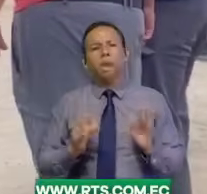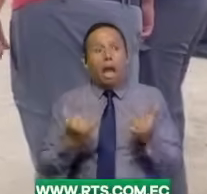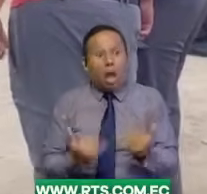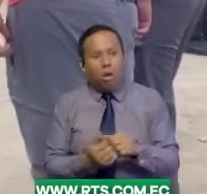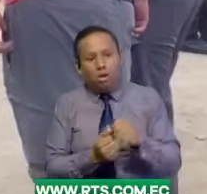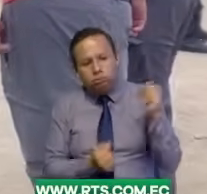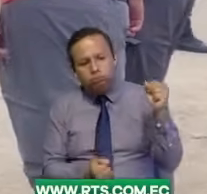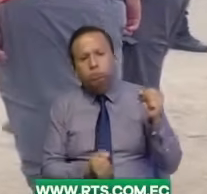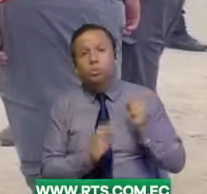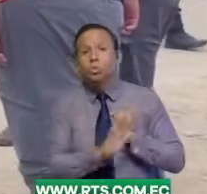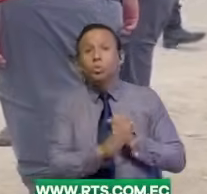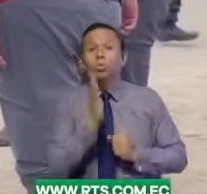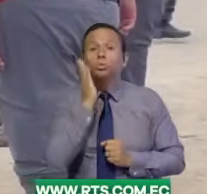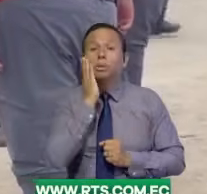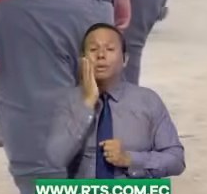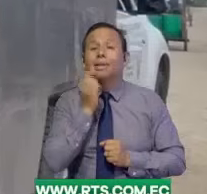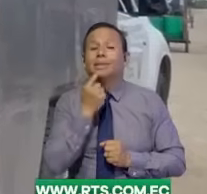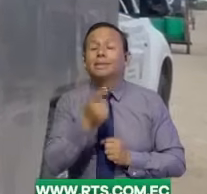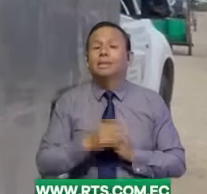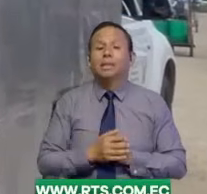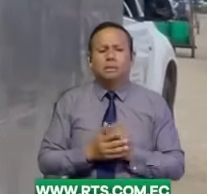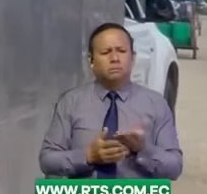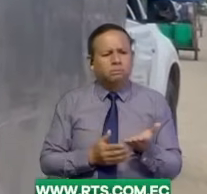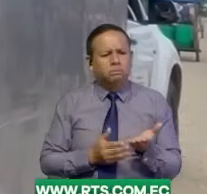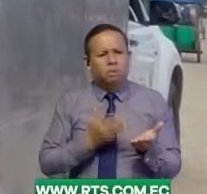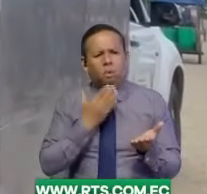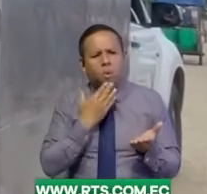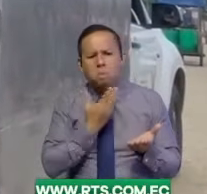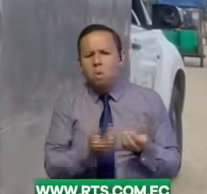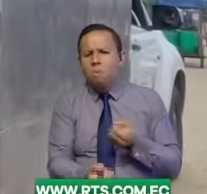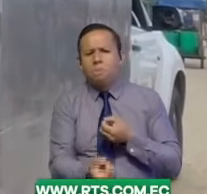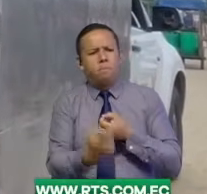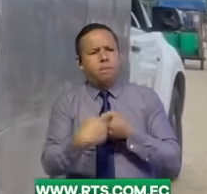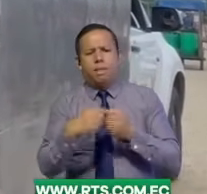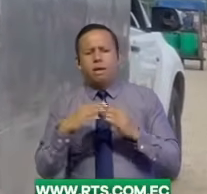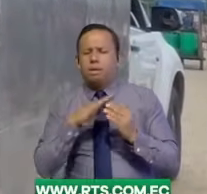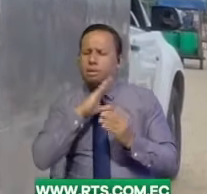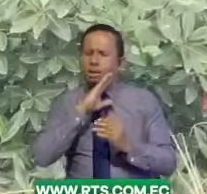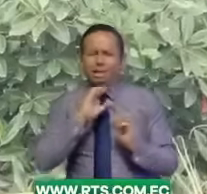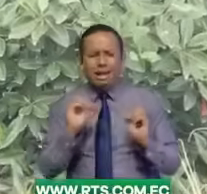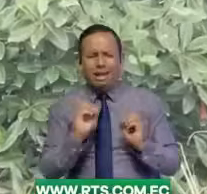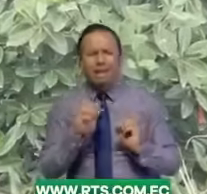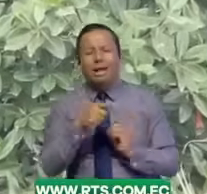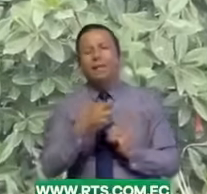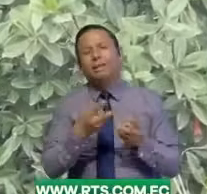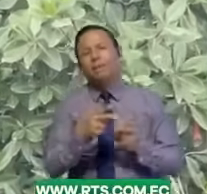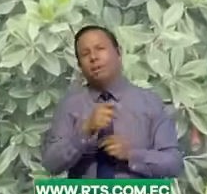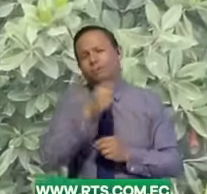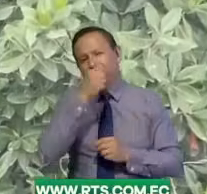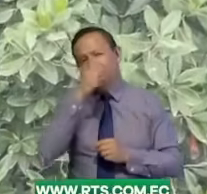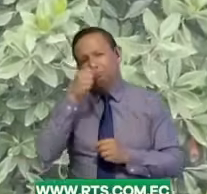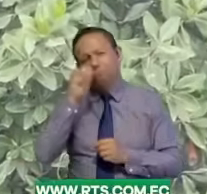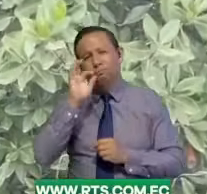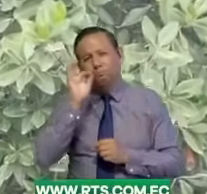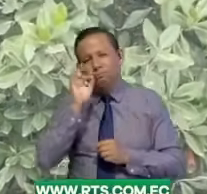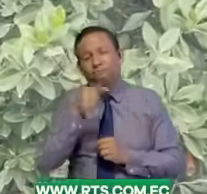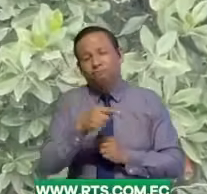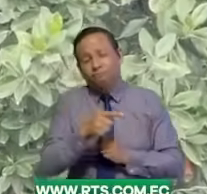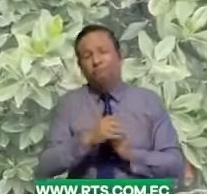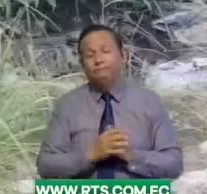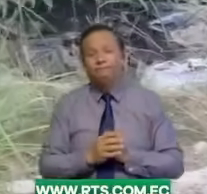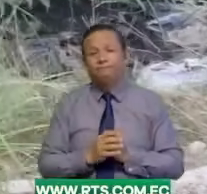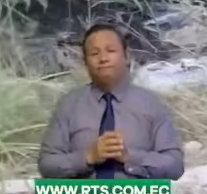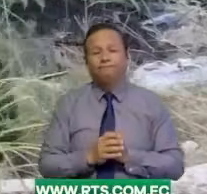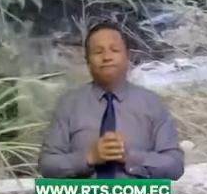La madre del fallecido mencionó que además de no pernoctar en su vivienda, el fallecido era consumidor de sustancias sujetas a